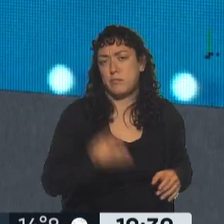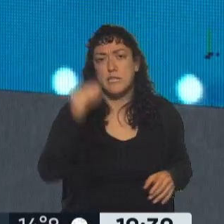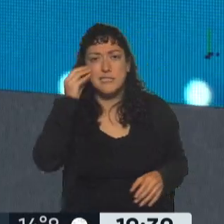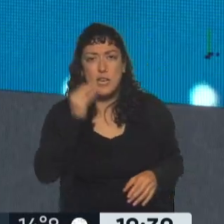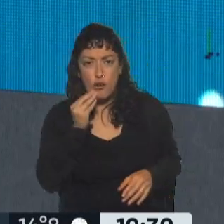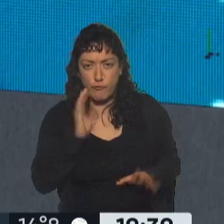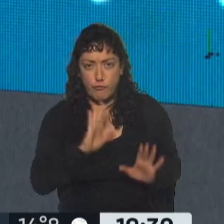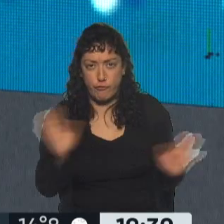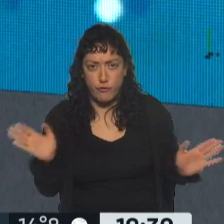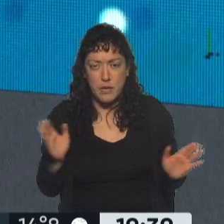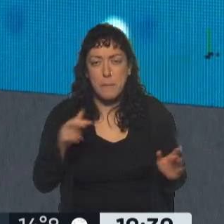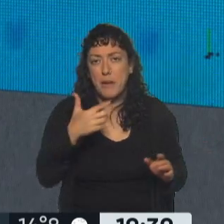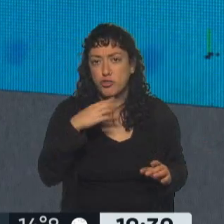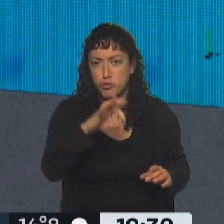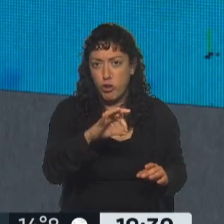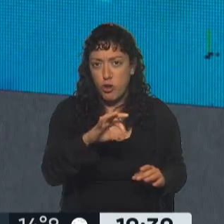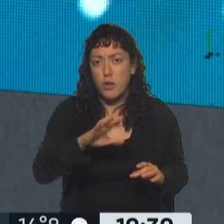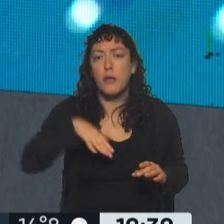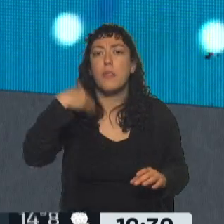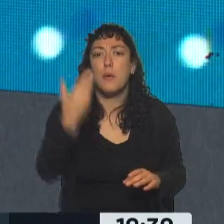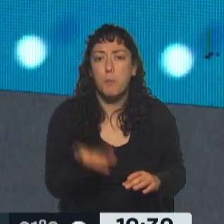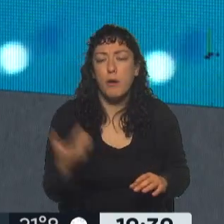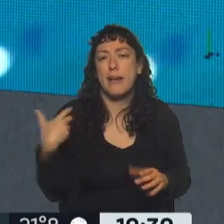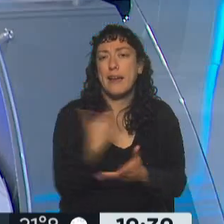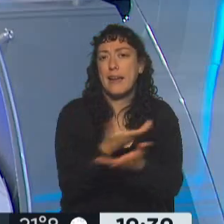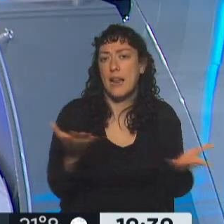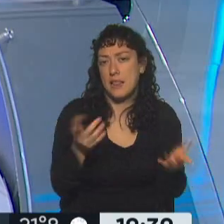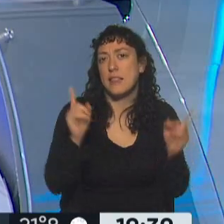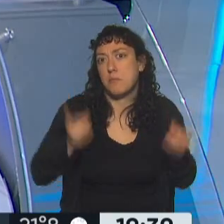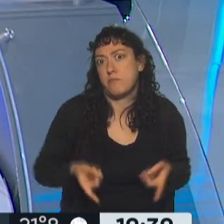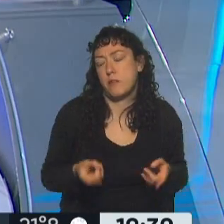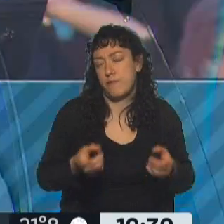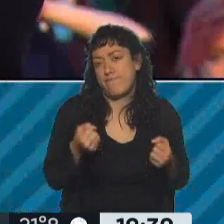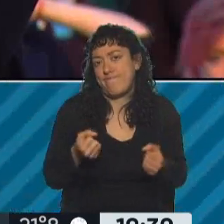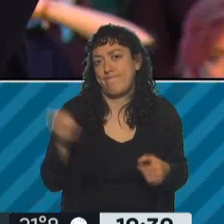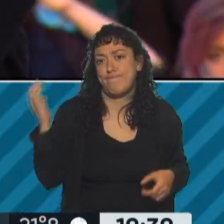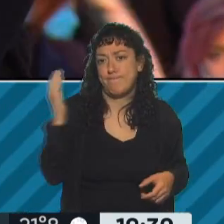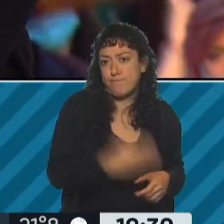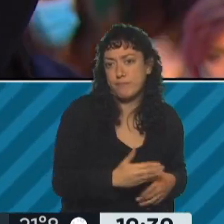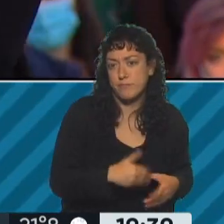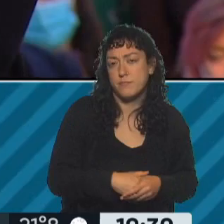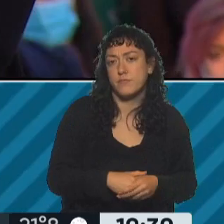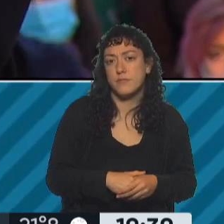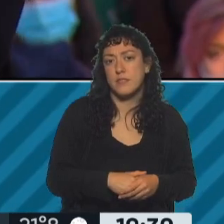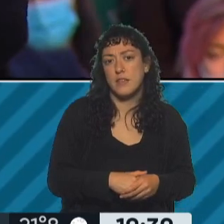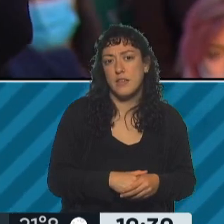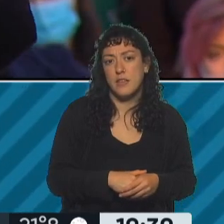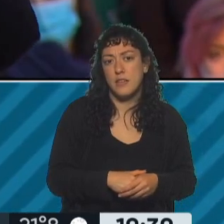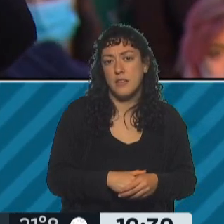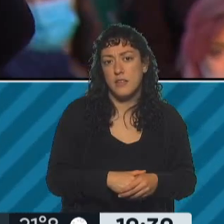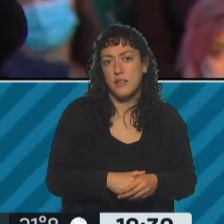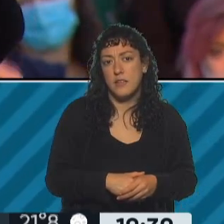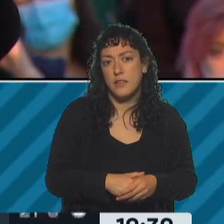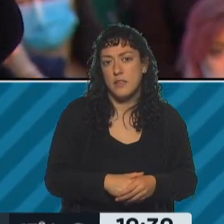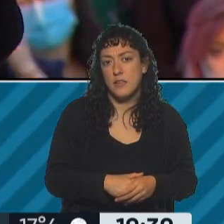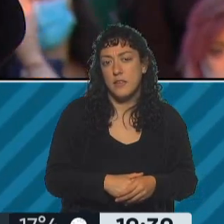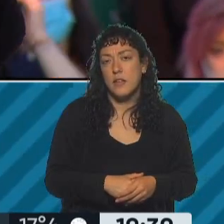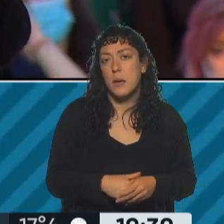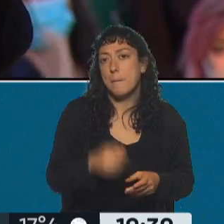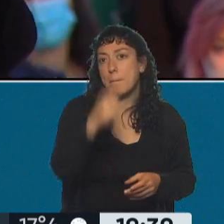años de 3 personas. Eso marca la dificultad de la aparición. Cuando se dice, no se construye. No